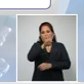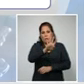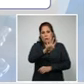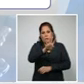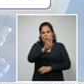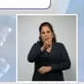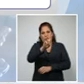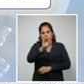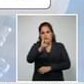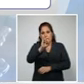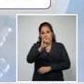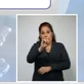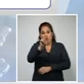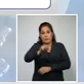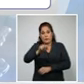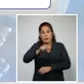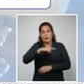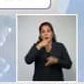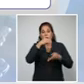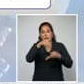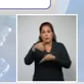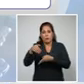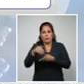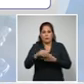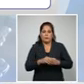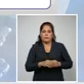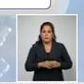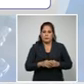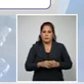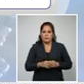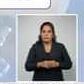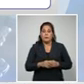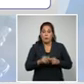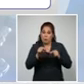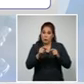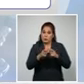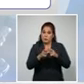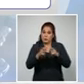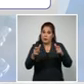436. Por lo tanto, la letalidad se incrementa a